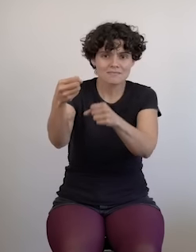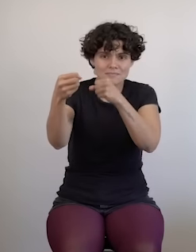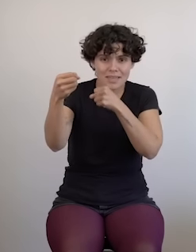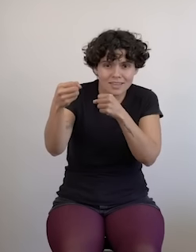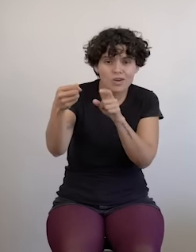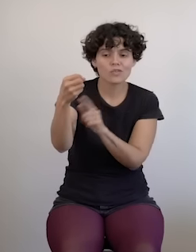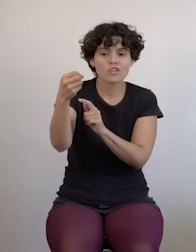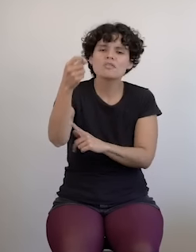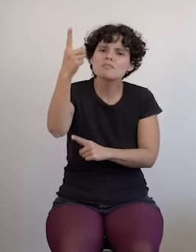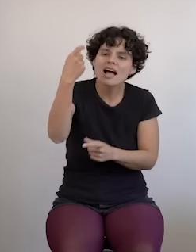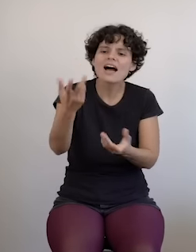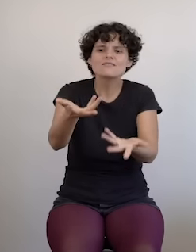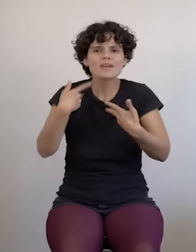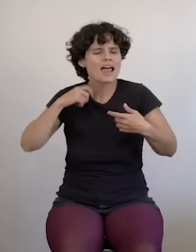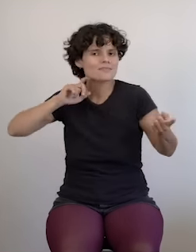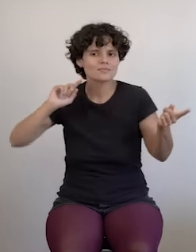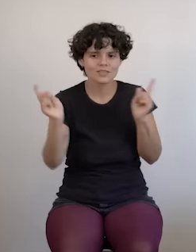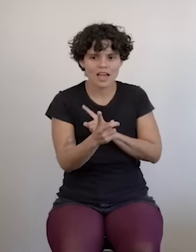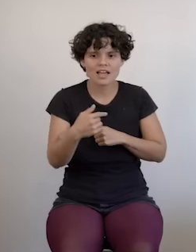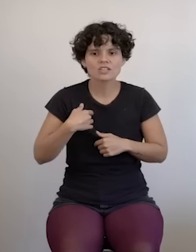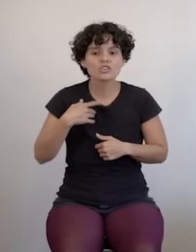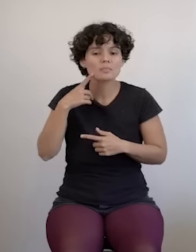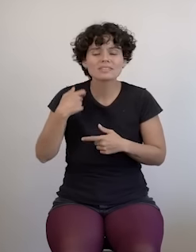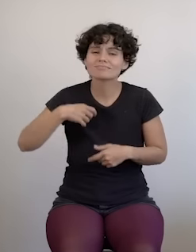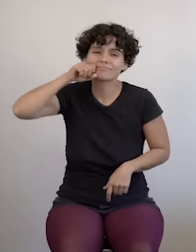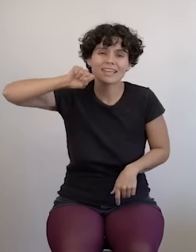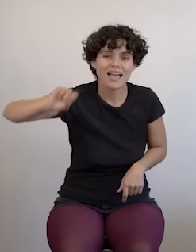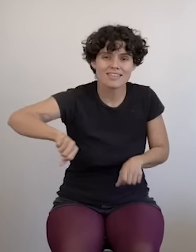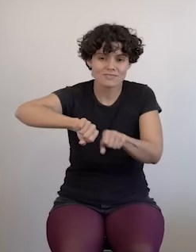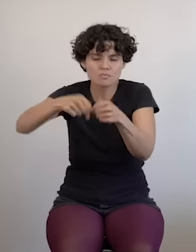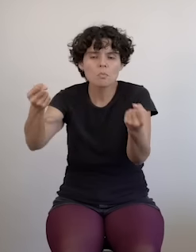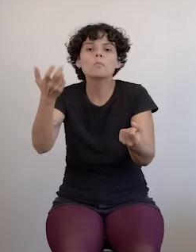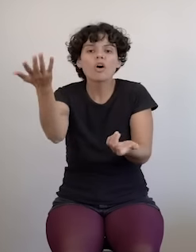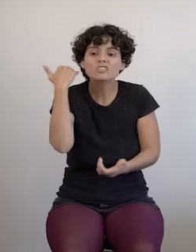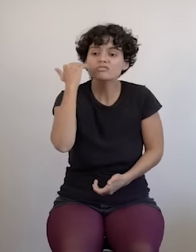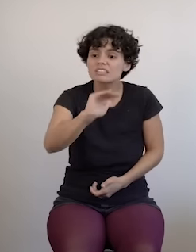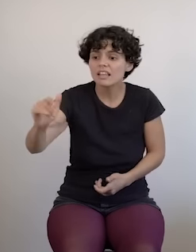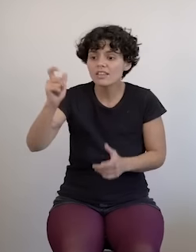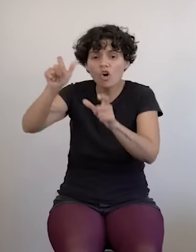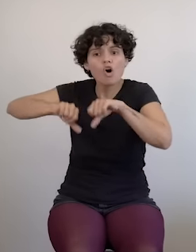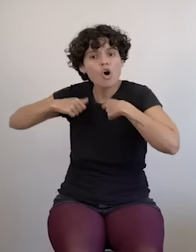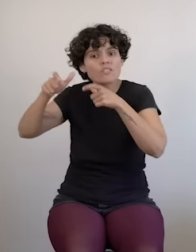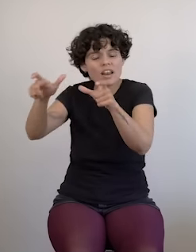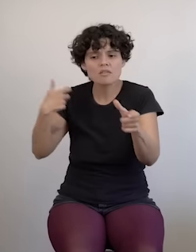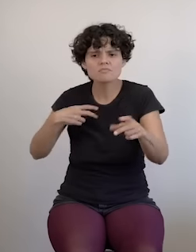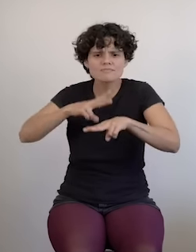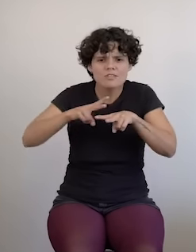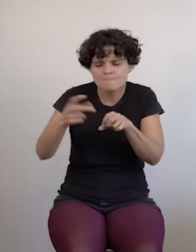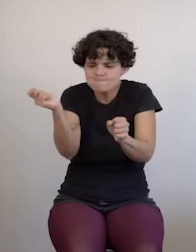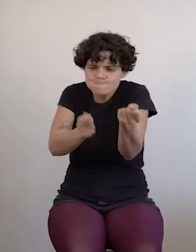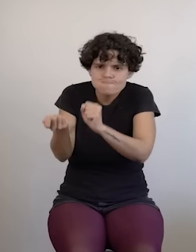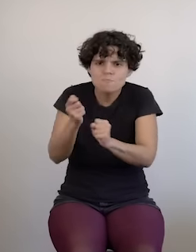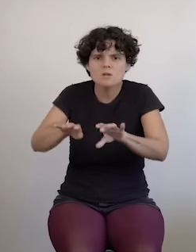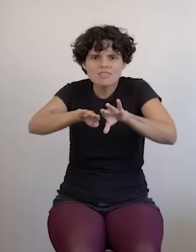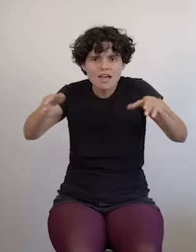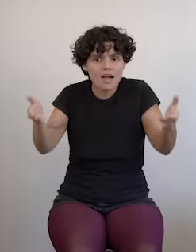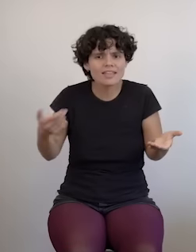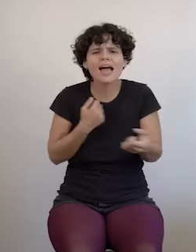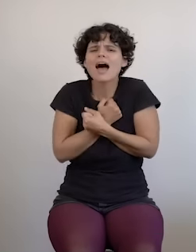hermano. ¿Cachai? Se me cayó, pues, ¿cachai? Y por ahí los conocidos me hicieron esta cajita. ¿Cachai? Me la hicieron ellos con todo el amor de yo.